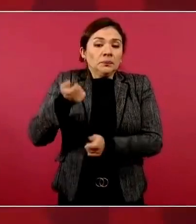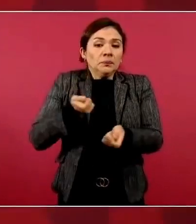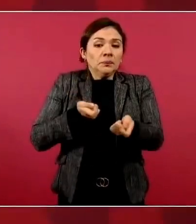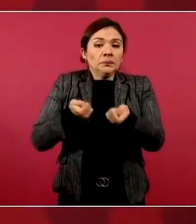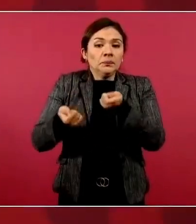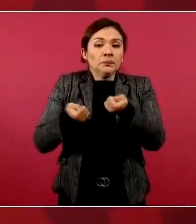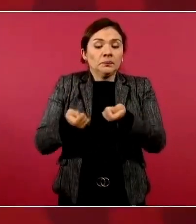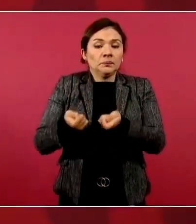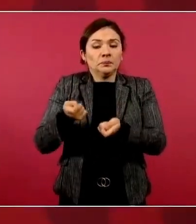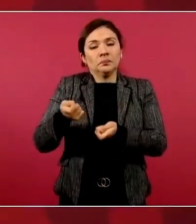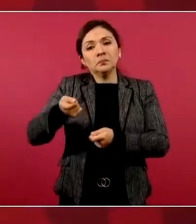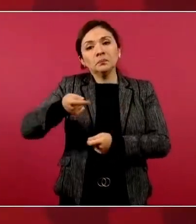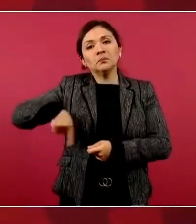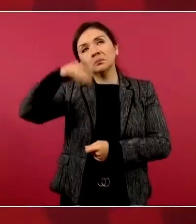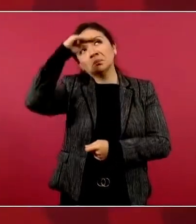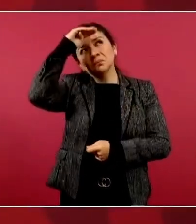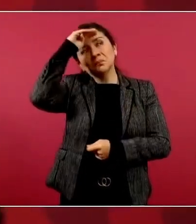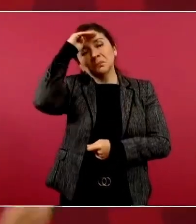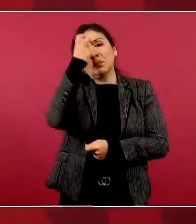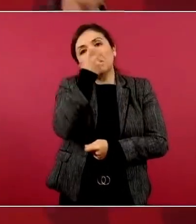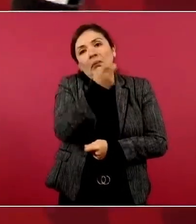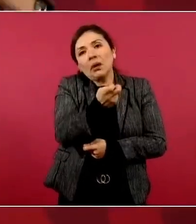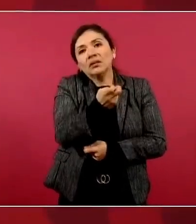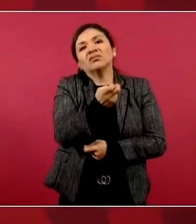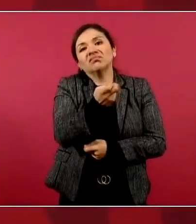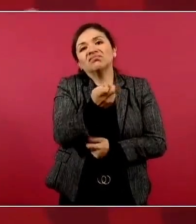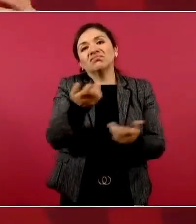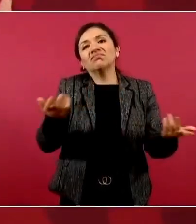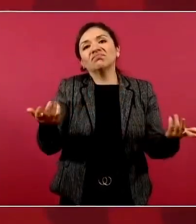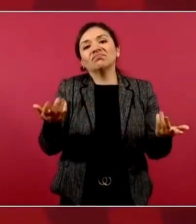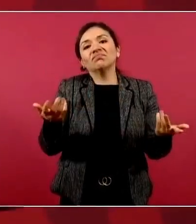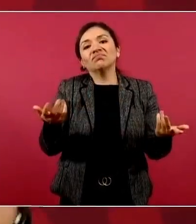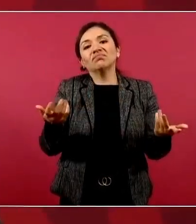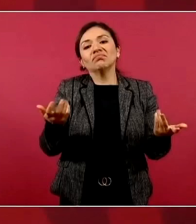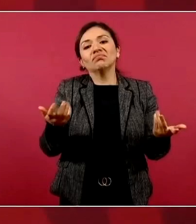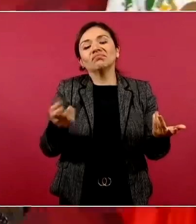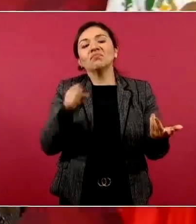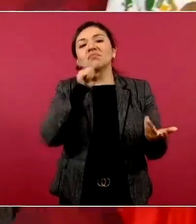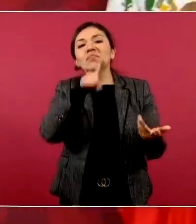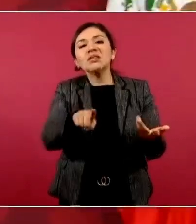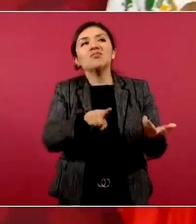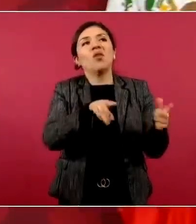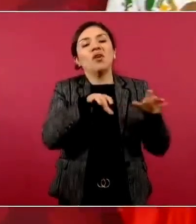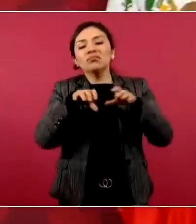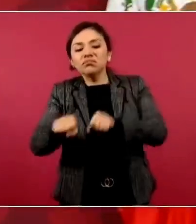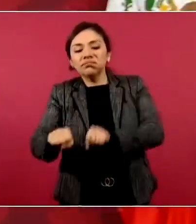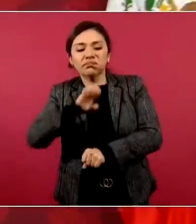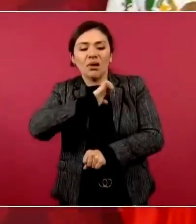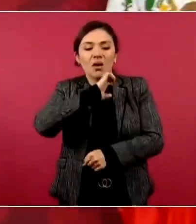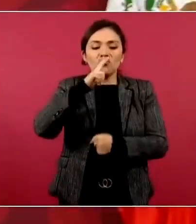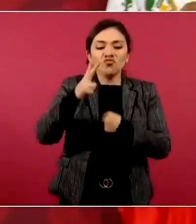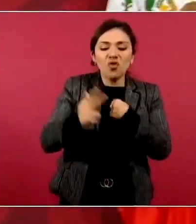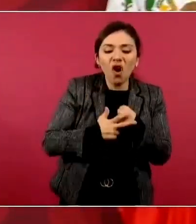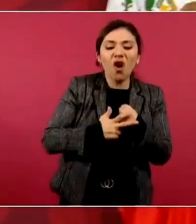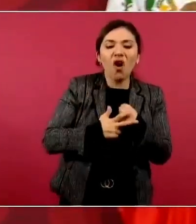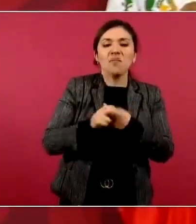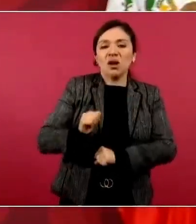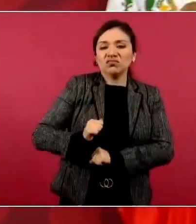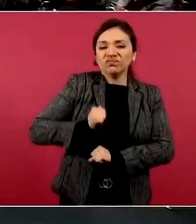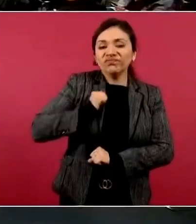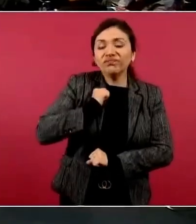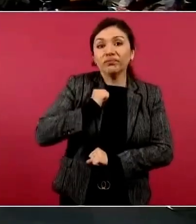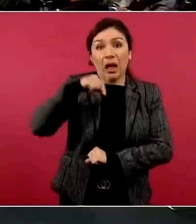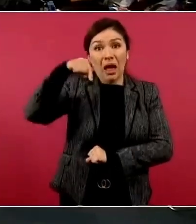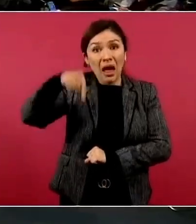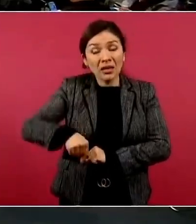de ese pensamiento que nos trajeron la civilización. Y que nos hizo mucho